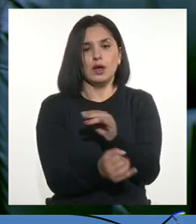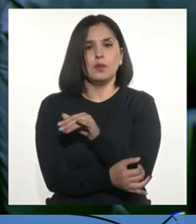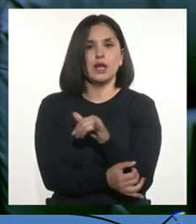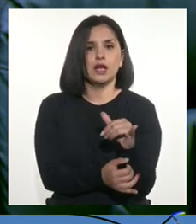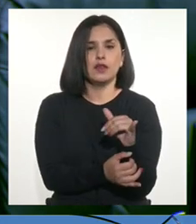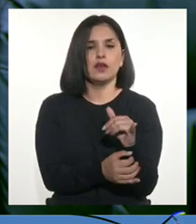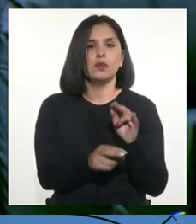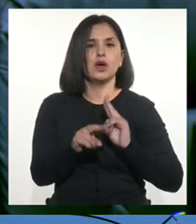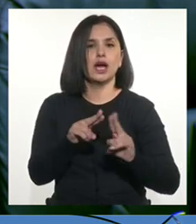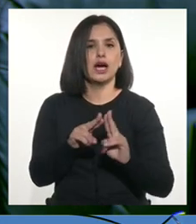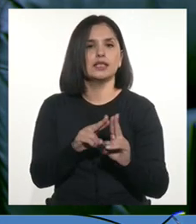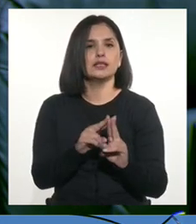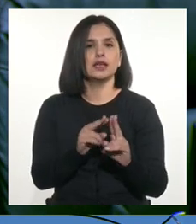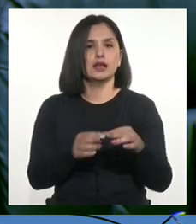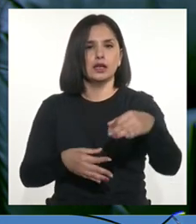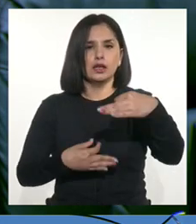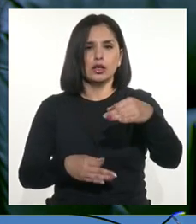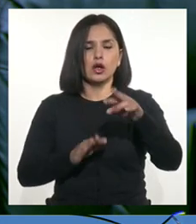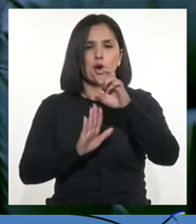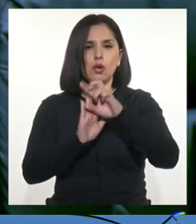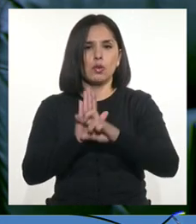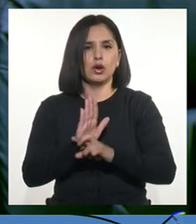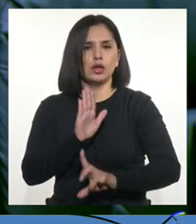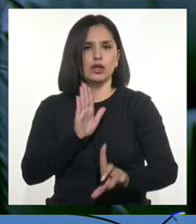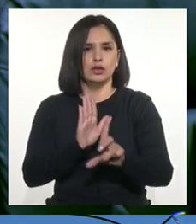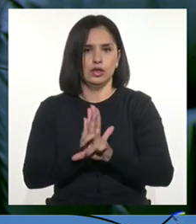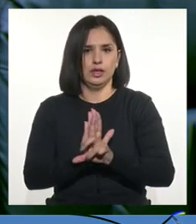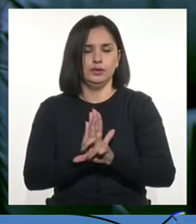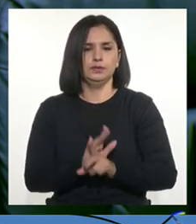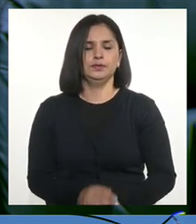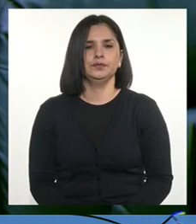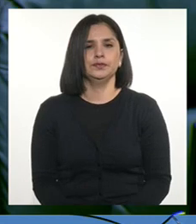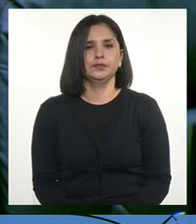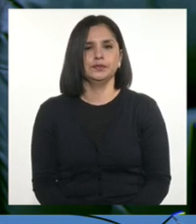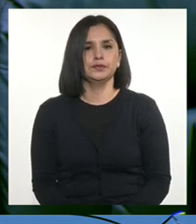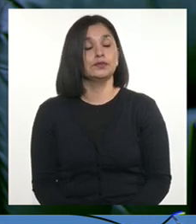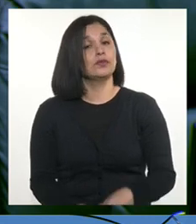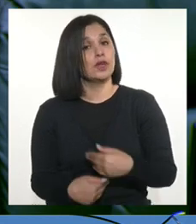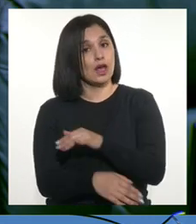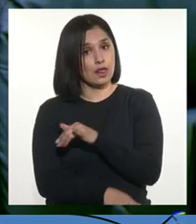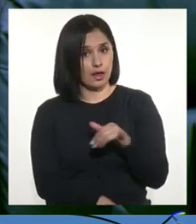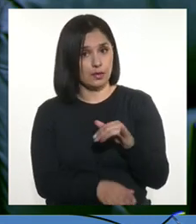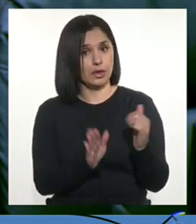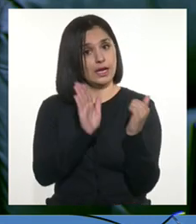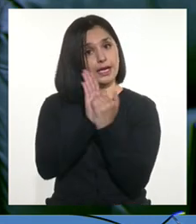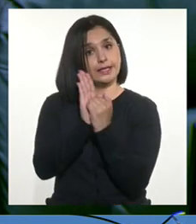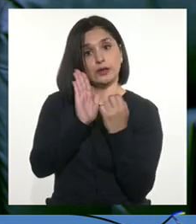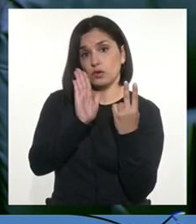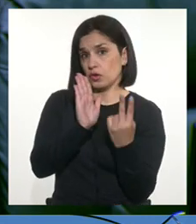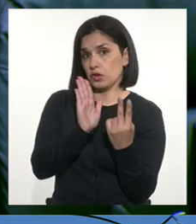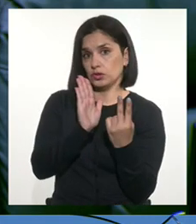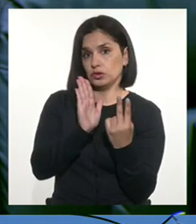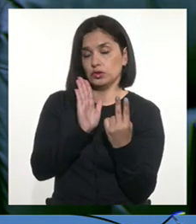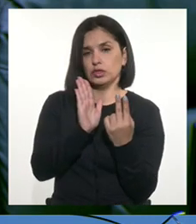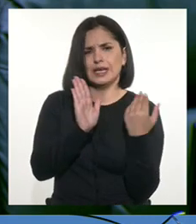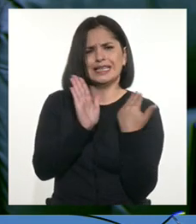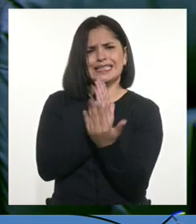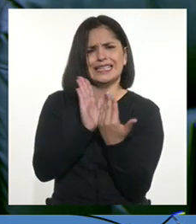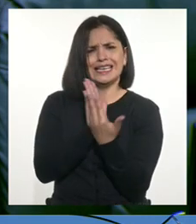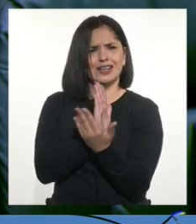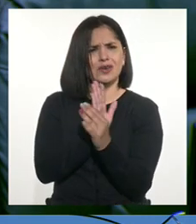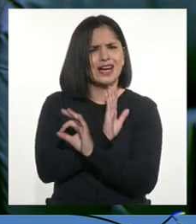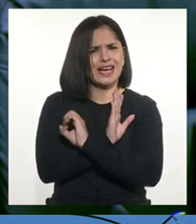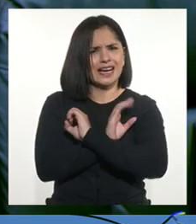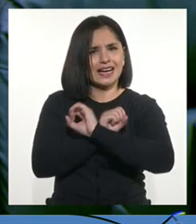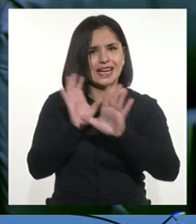del respectivo proyecto de ley seguidamente el artículo 2 deroga expresamente 100 leyes